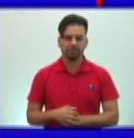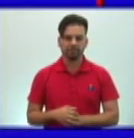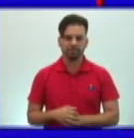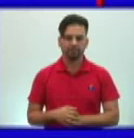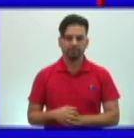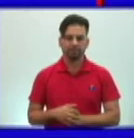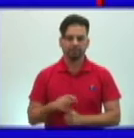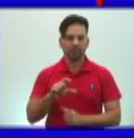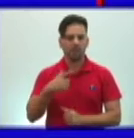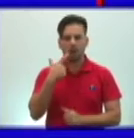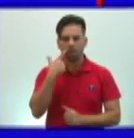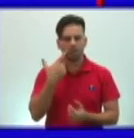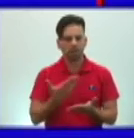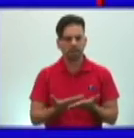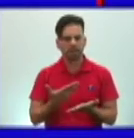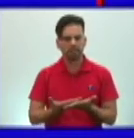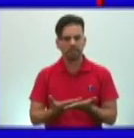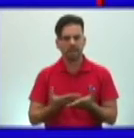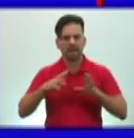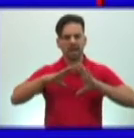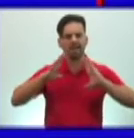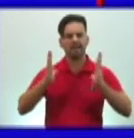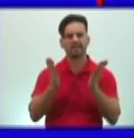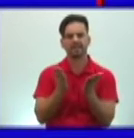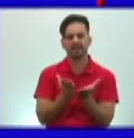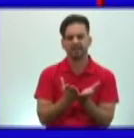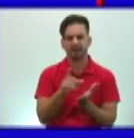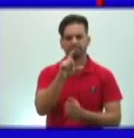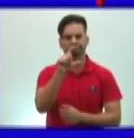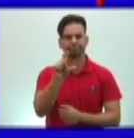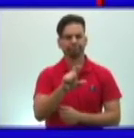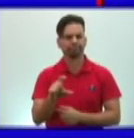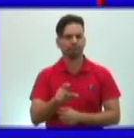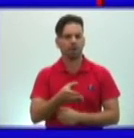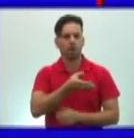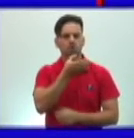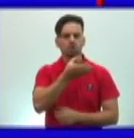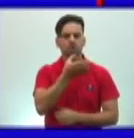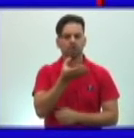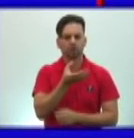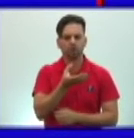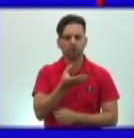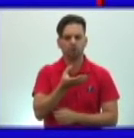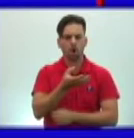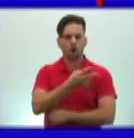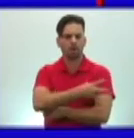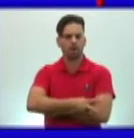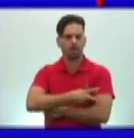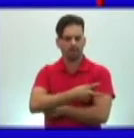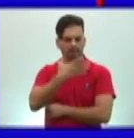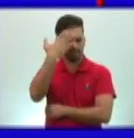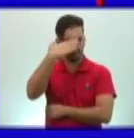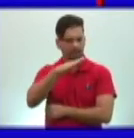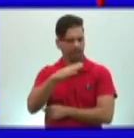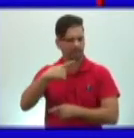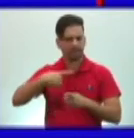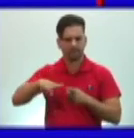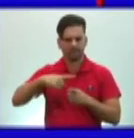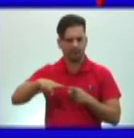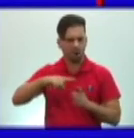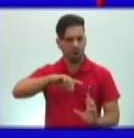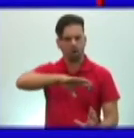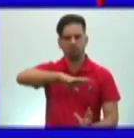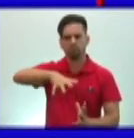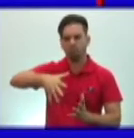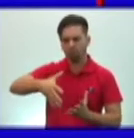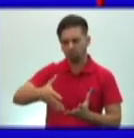sentido general estas concepciones en el mundo, en Cuba y en las subjetividades humanas? Y aquí tenemos un